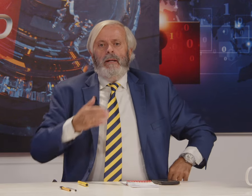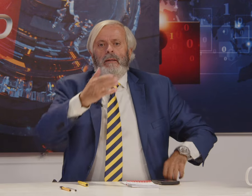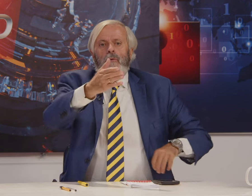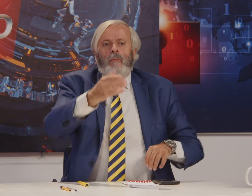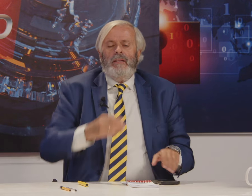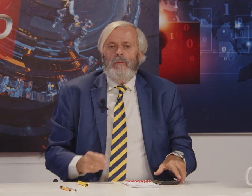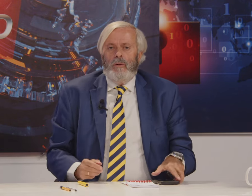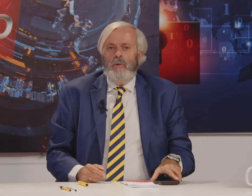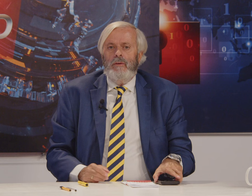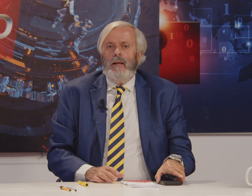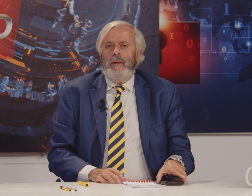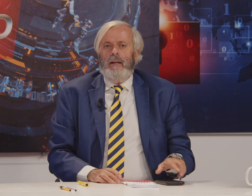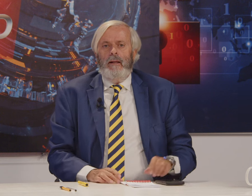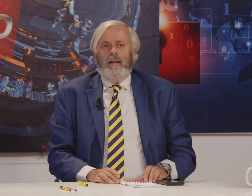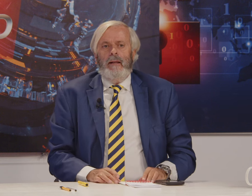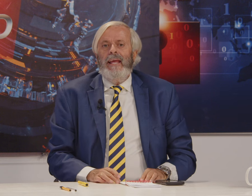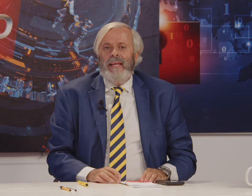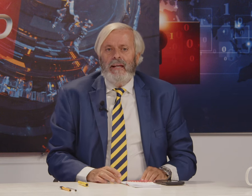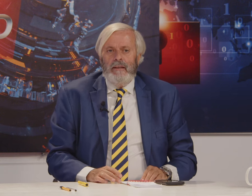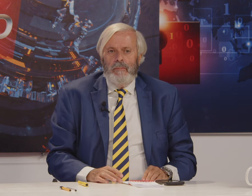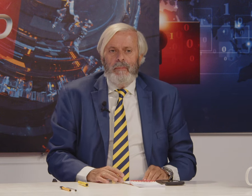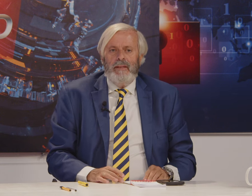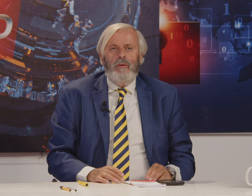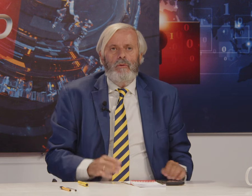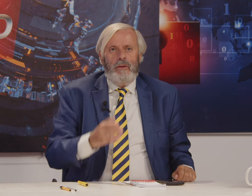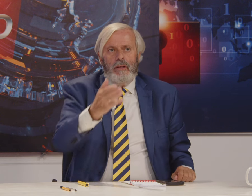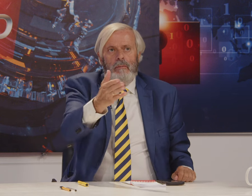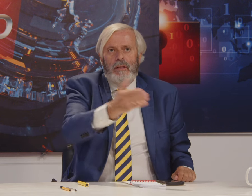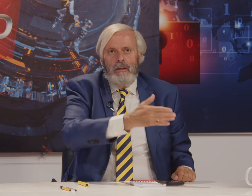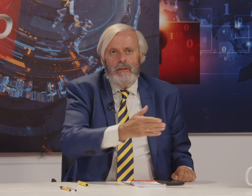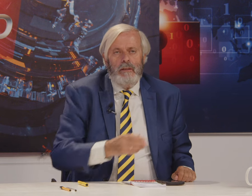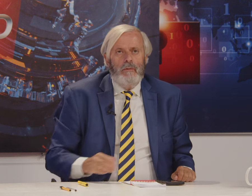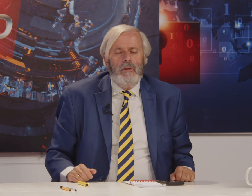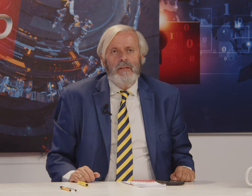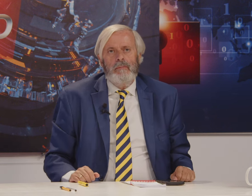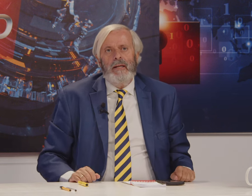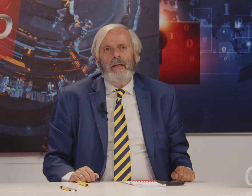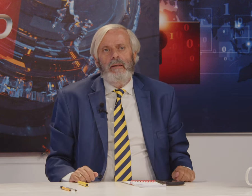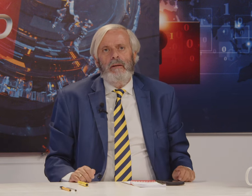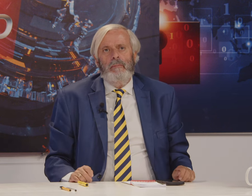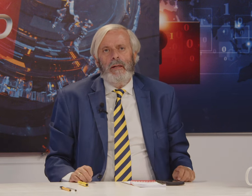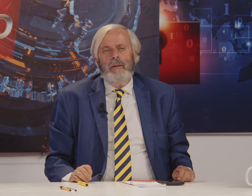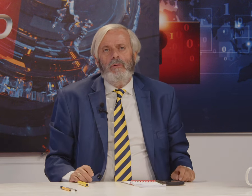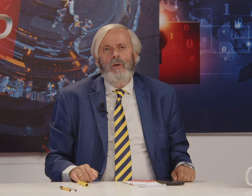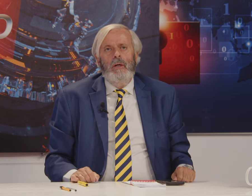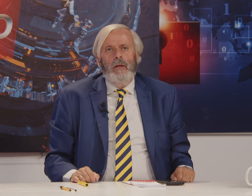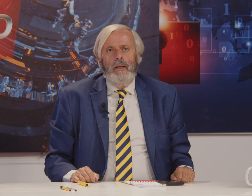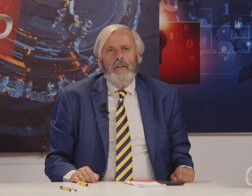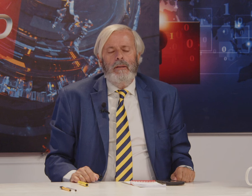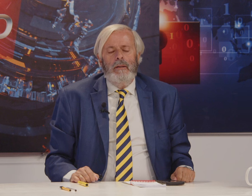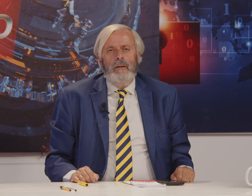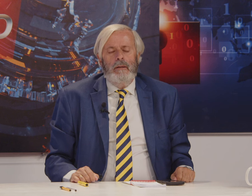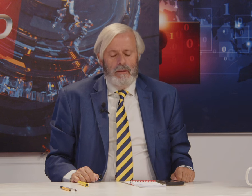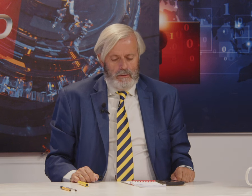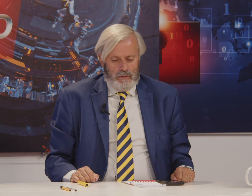nueva normativa judicial para la ley que han implementado recientemente esta última semana en el parlamento en